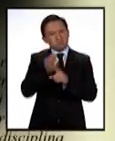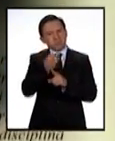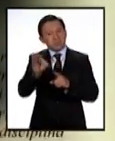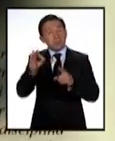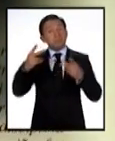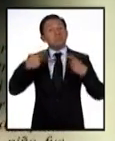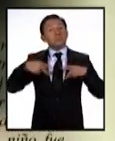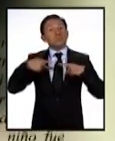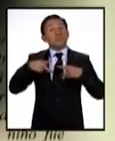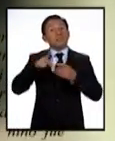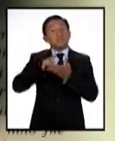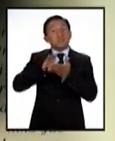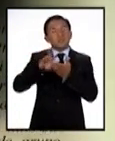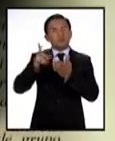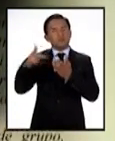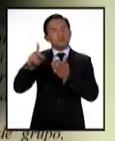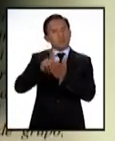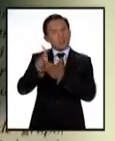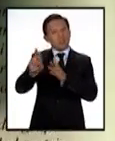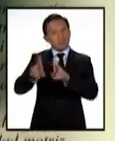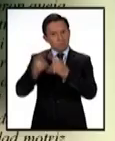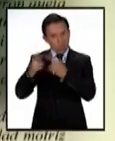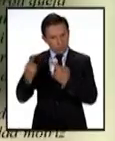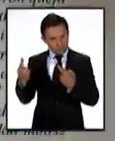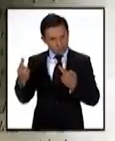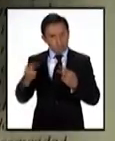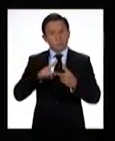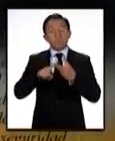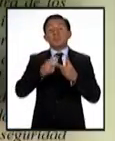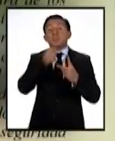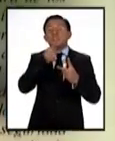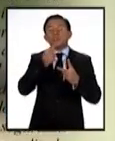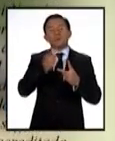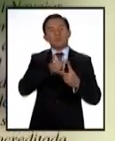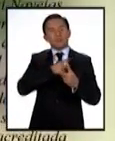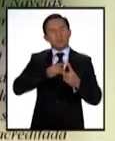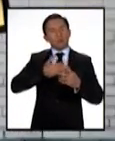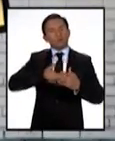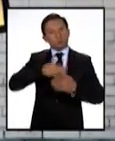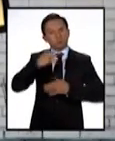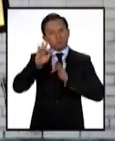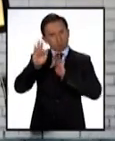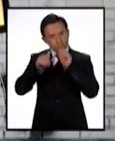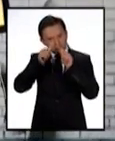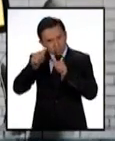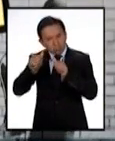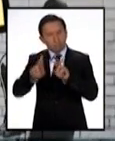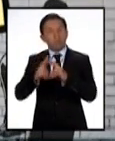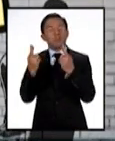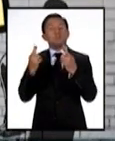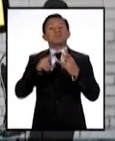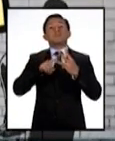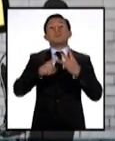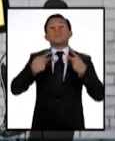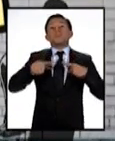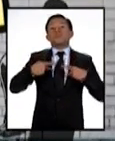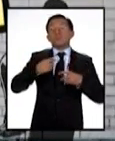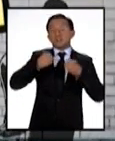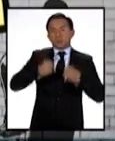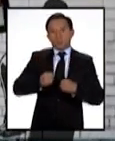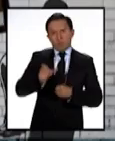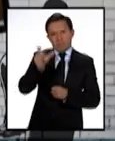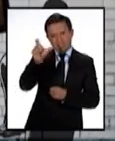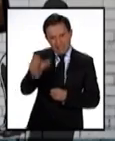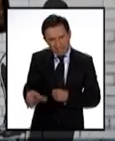discapacidad, violación a los derechos del niño y trato digno, violación a la integridad y seguridad personal, maltrato